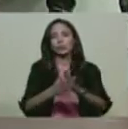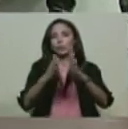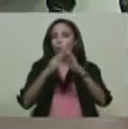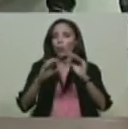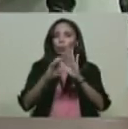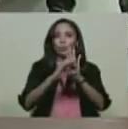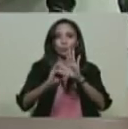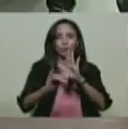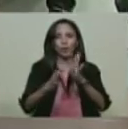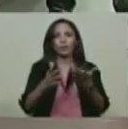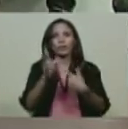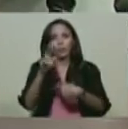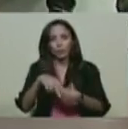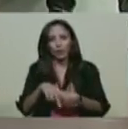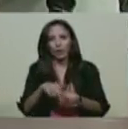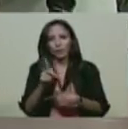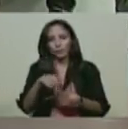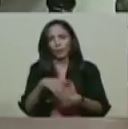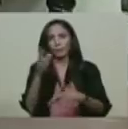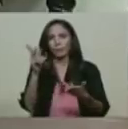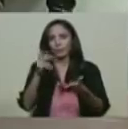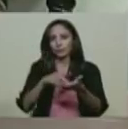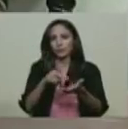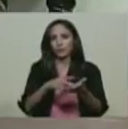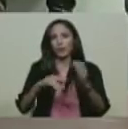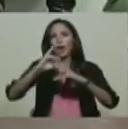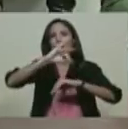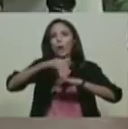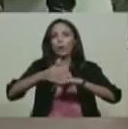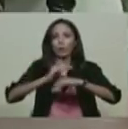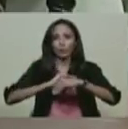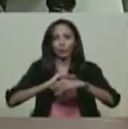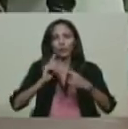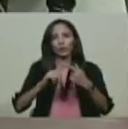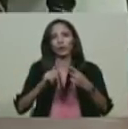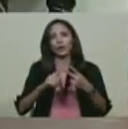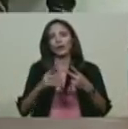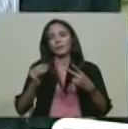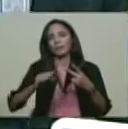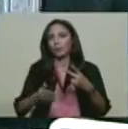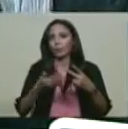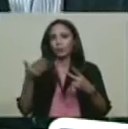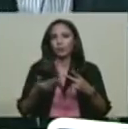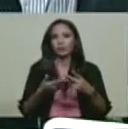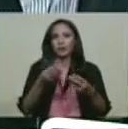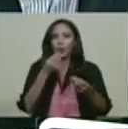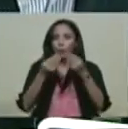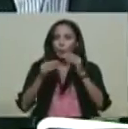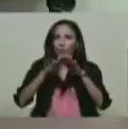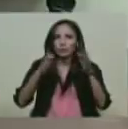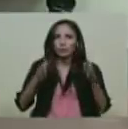tema, que también, Jorge Rodríguez, también, es muy importante que los CLAP, porque esta ley, una vez que se